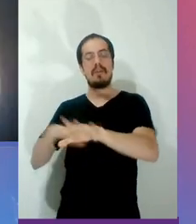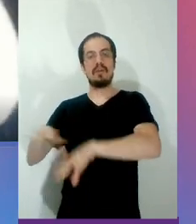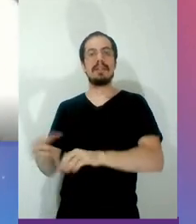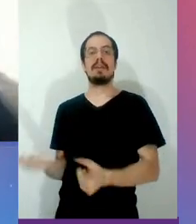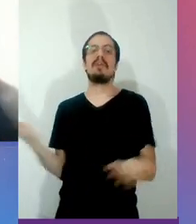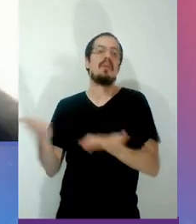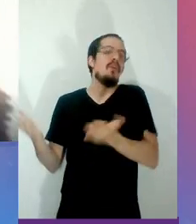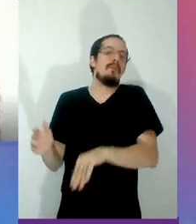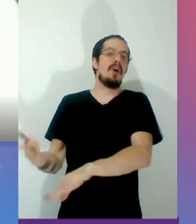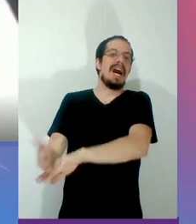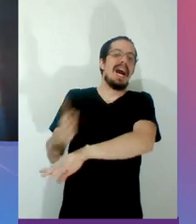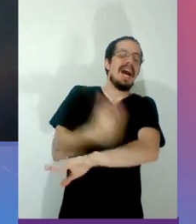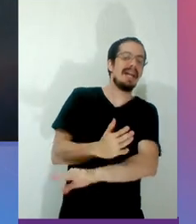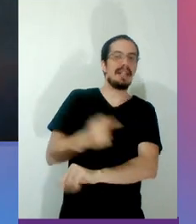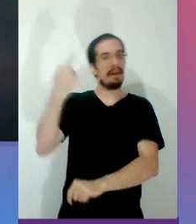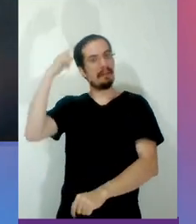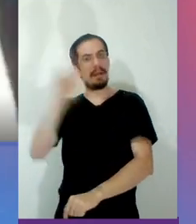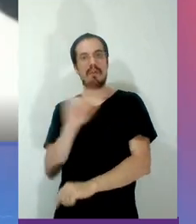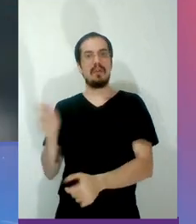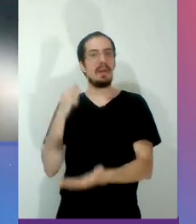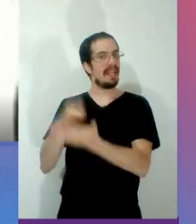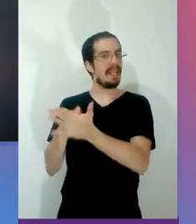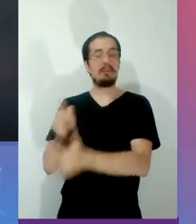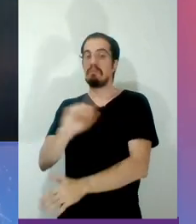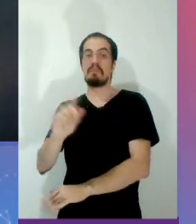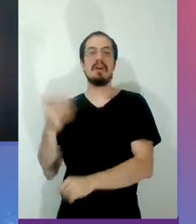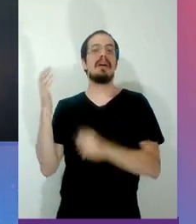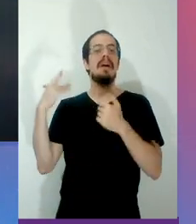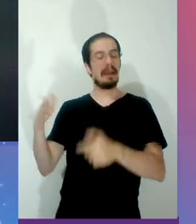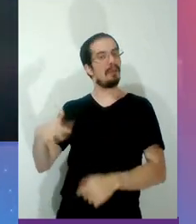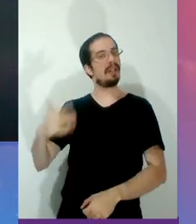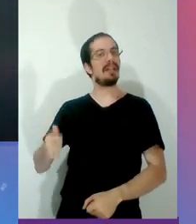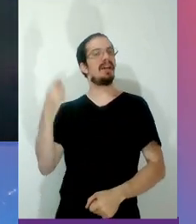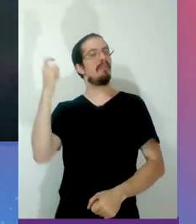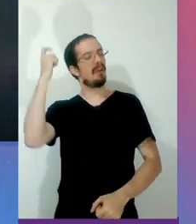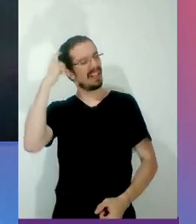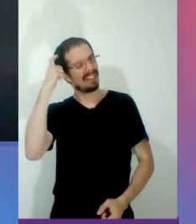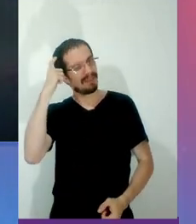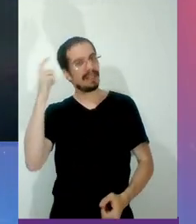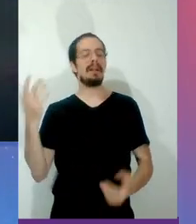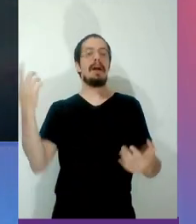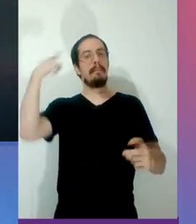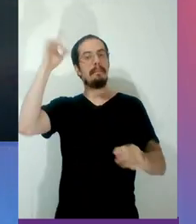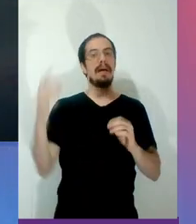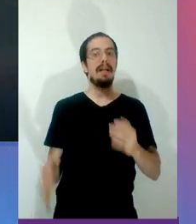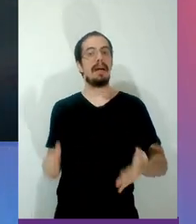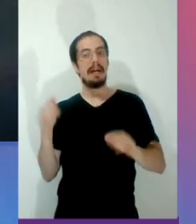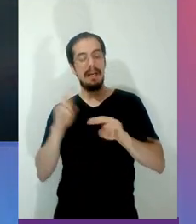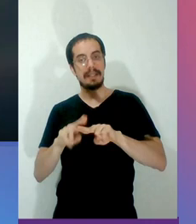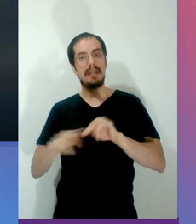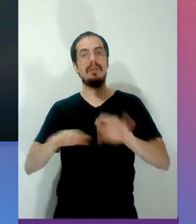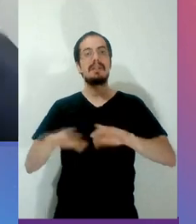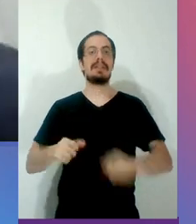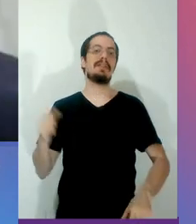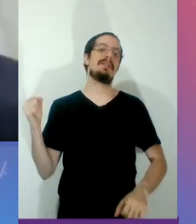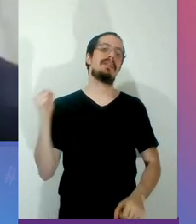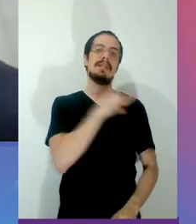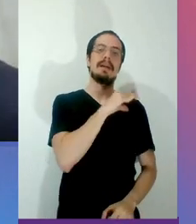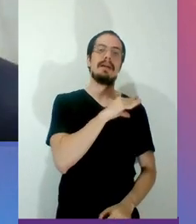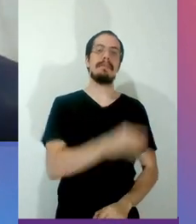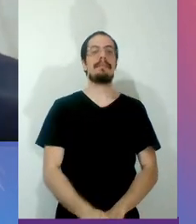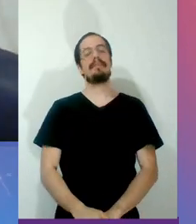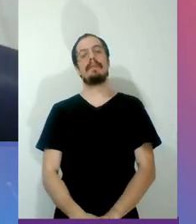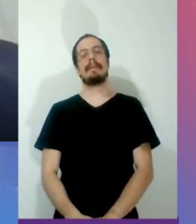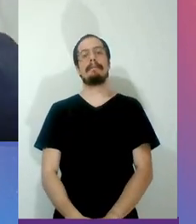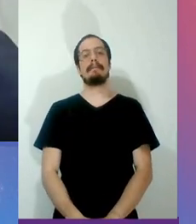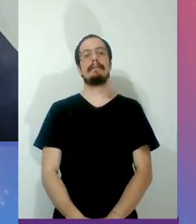situación y menos costoso. Yo creo que eso hay que creérselo y hay que ponerle tinta para lograrlo. Muchas gracias,